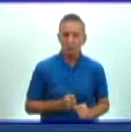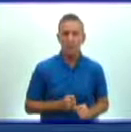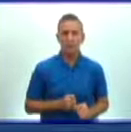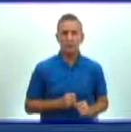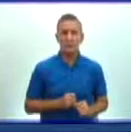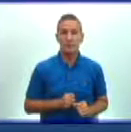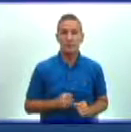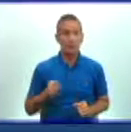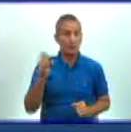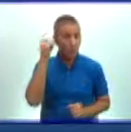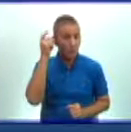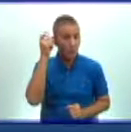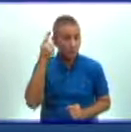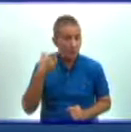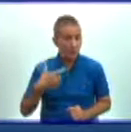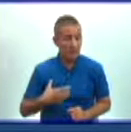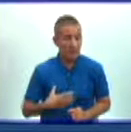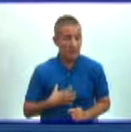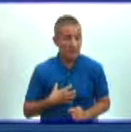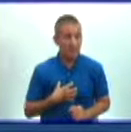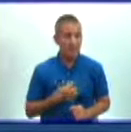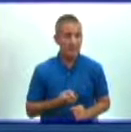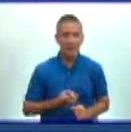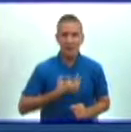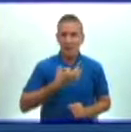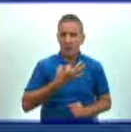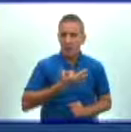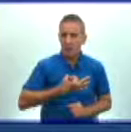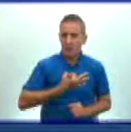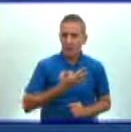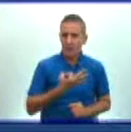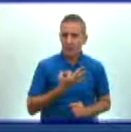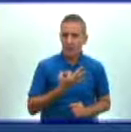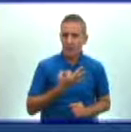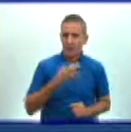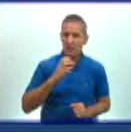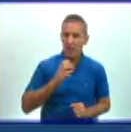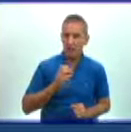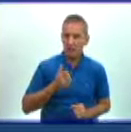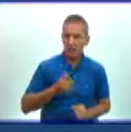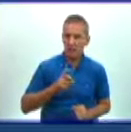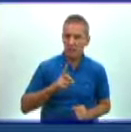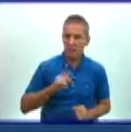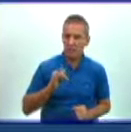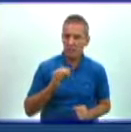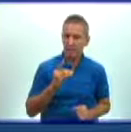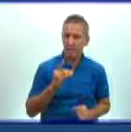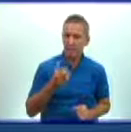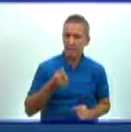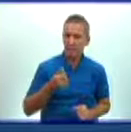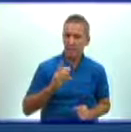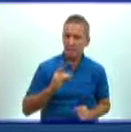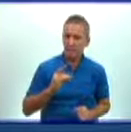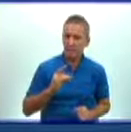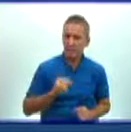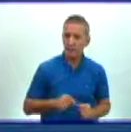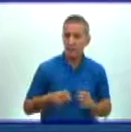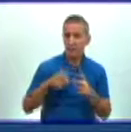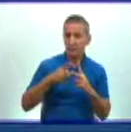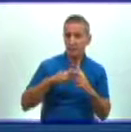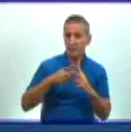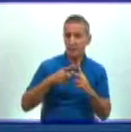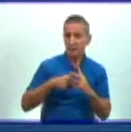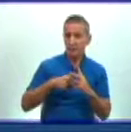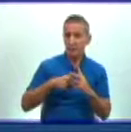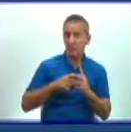Tus ideas tienen que ser expresadas con calidad y suficiencia. Con